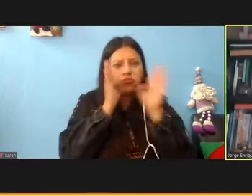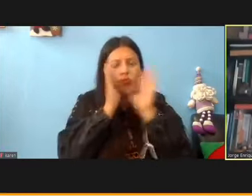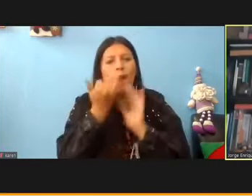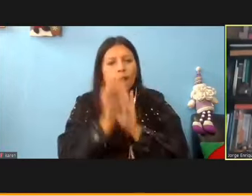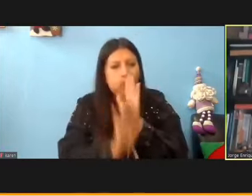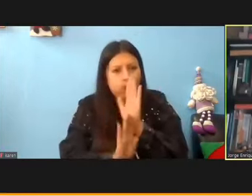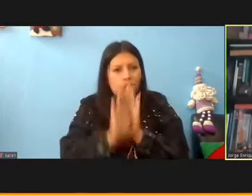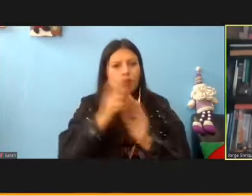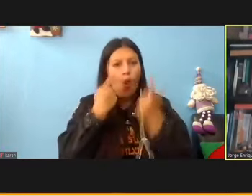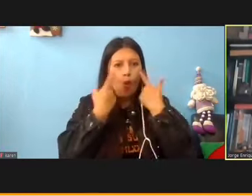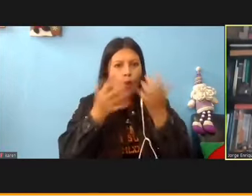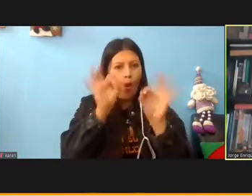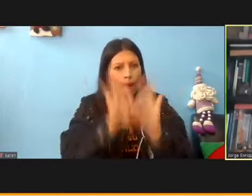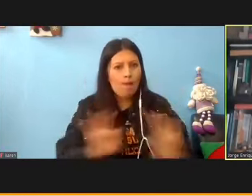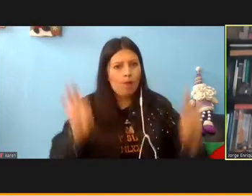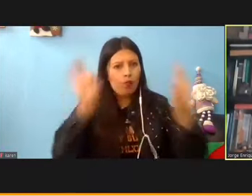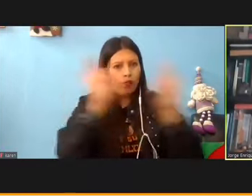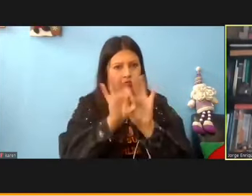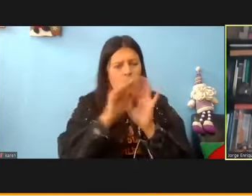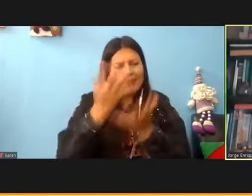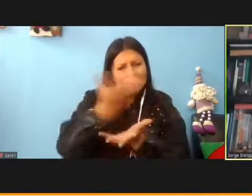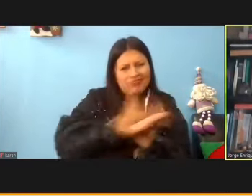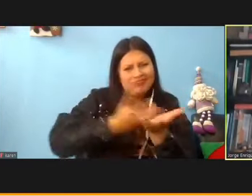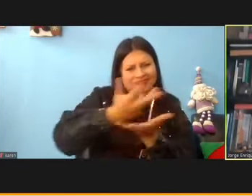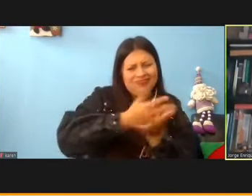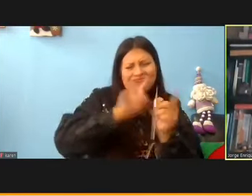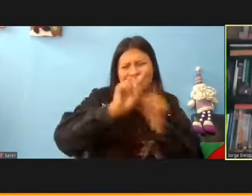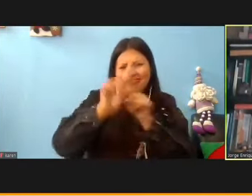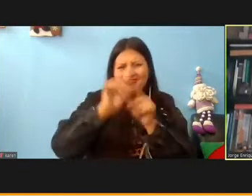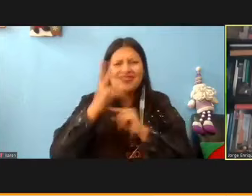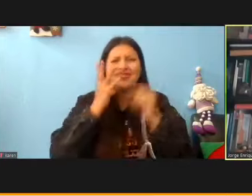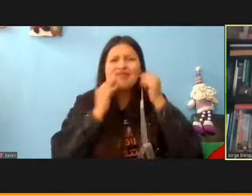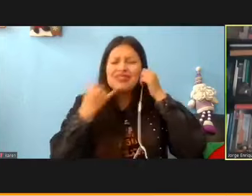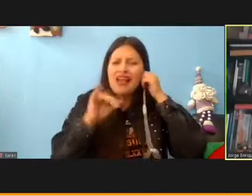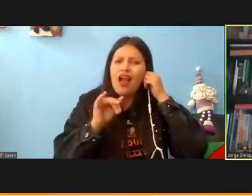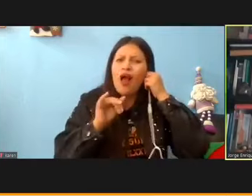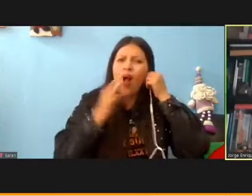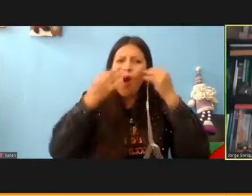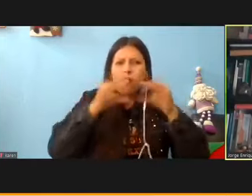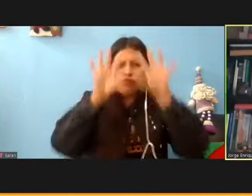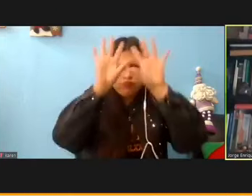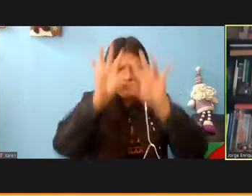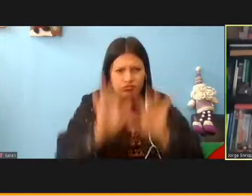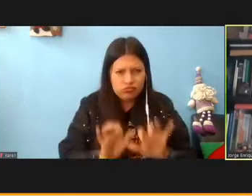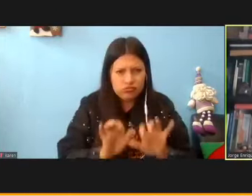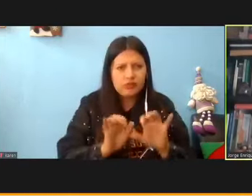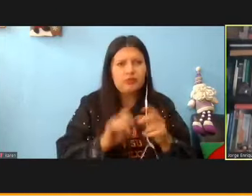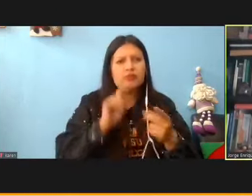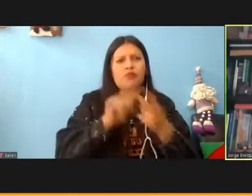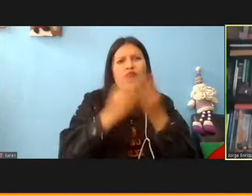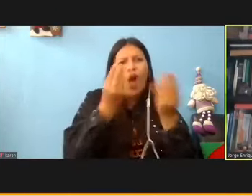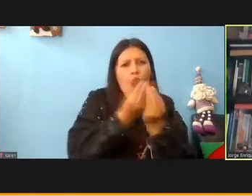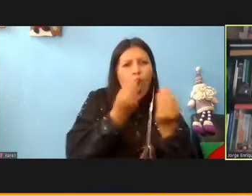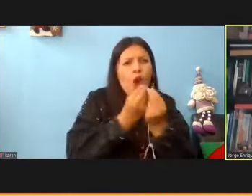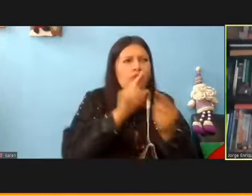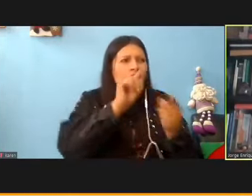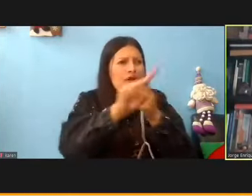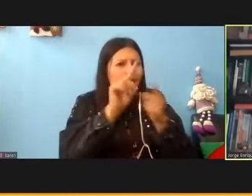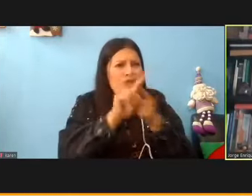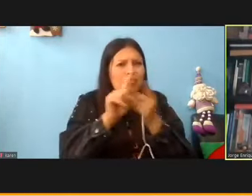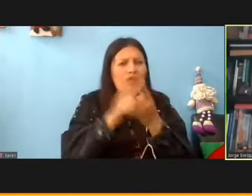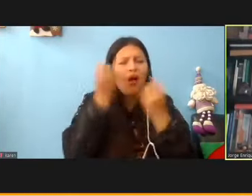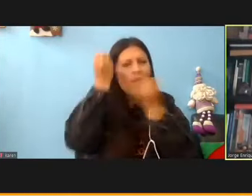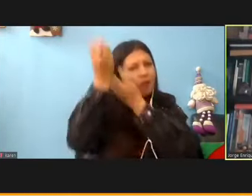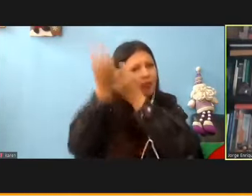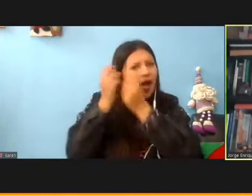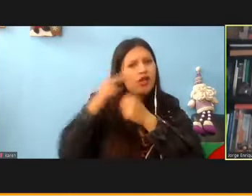muy importante. En el eje se compartieron experiencias ya sistematizadas de grupos colectivos, como el Grupo Colectivo Historia